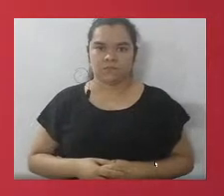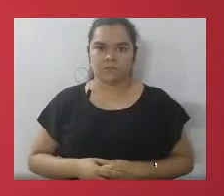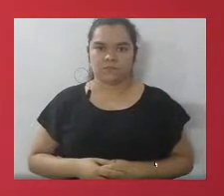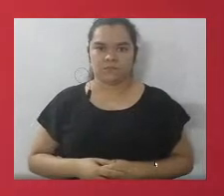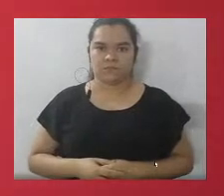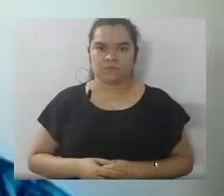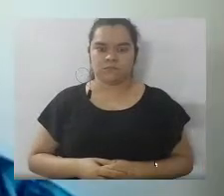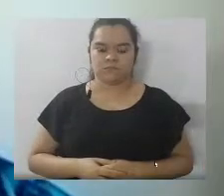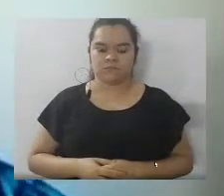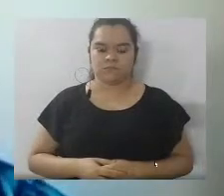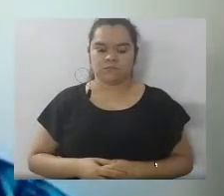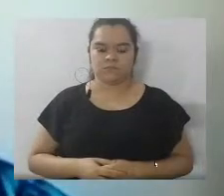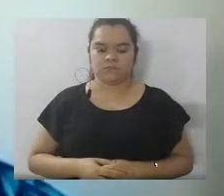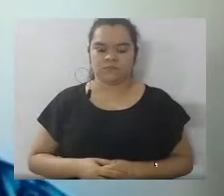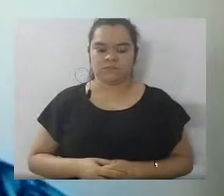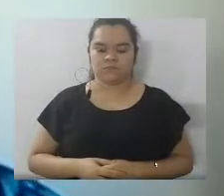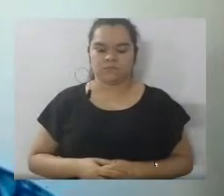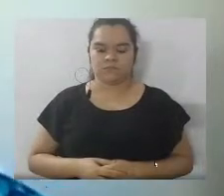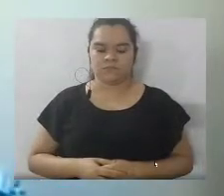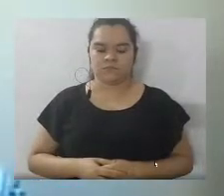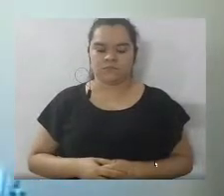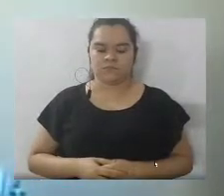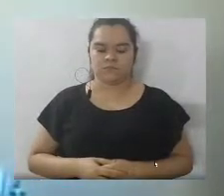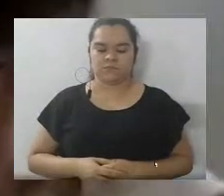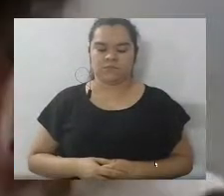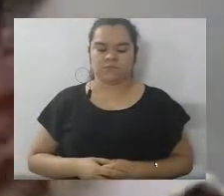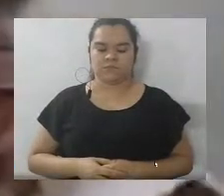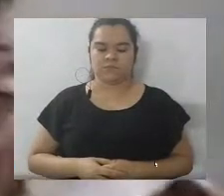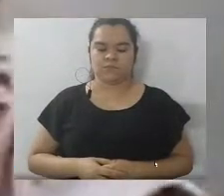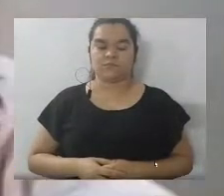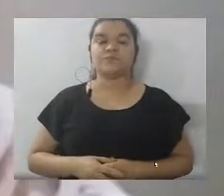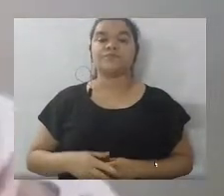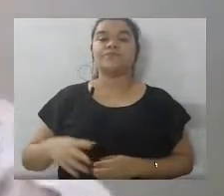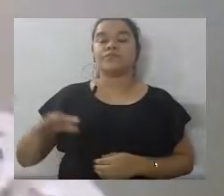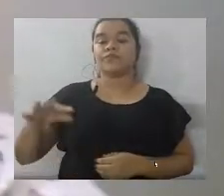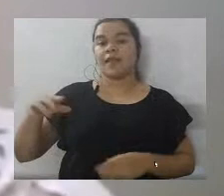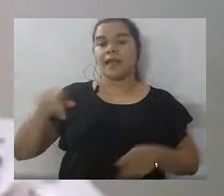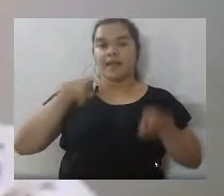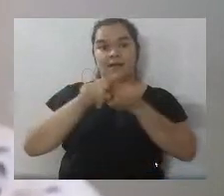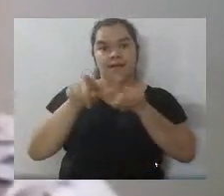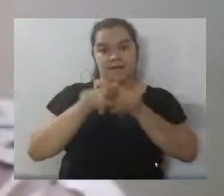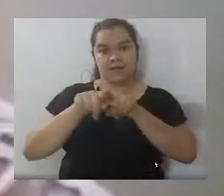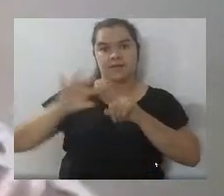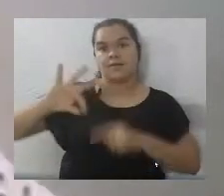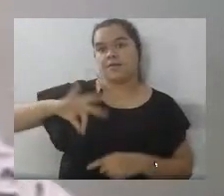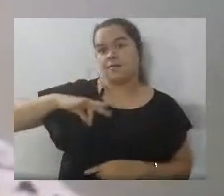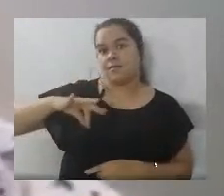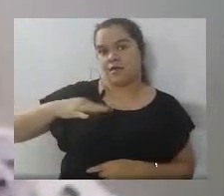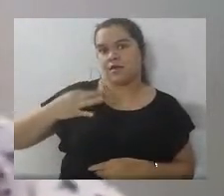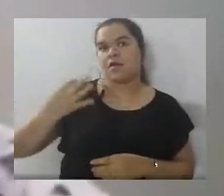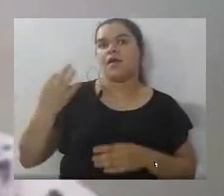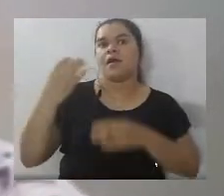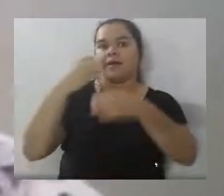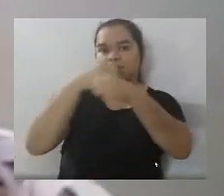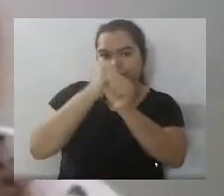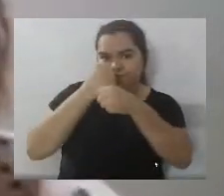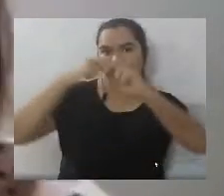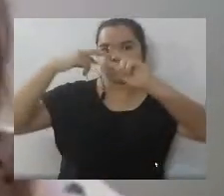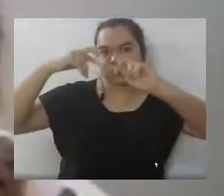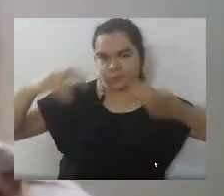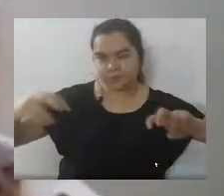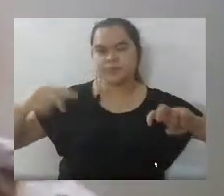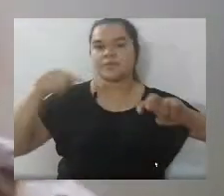¿Vas vos, bien, Natalia? Sí, sí, sí. La carrera de bioquímica, en general, el